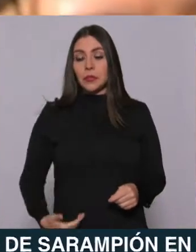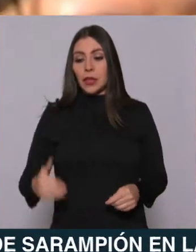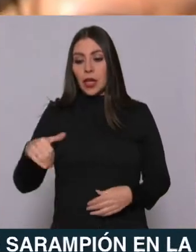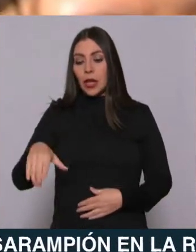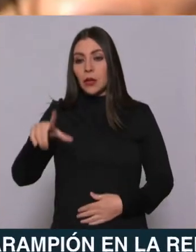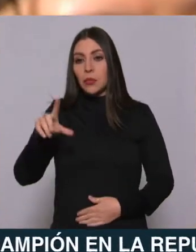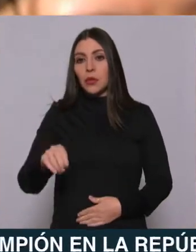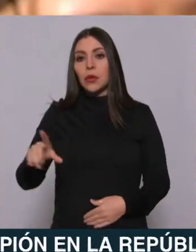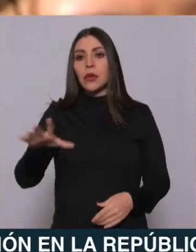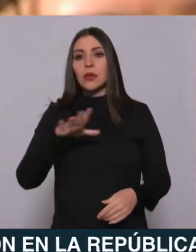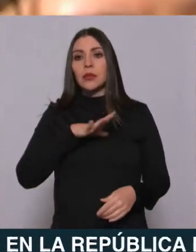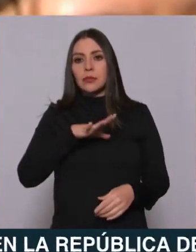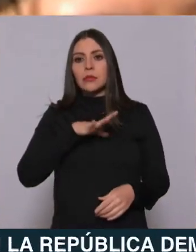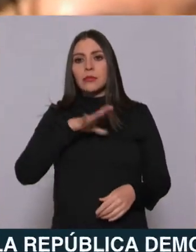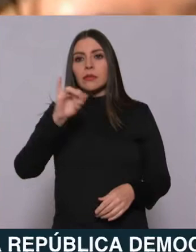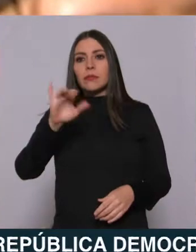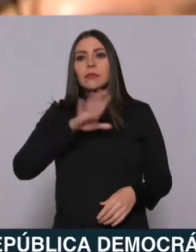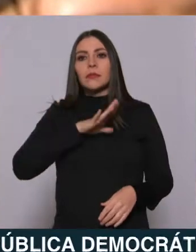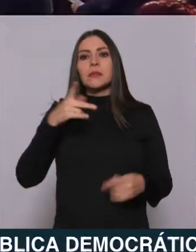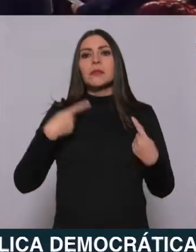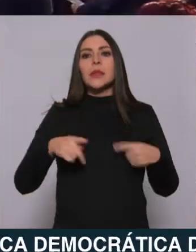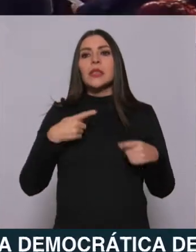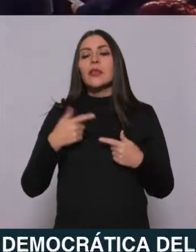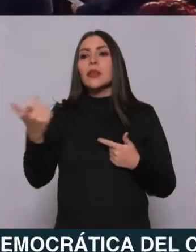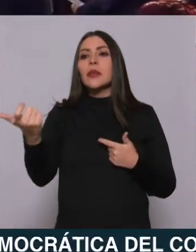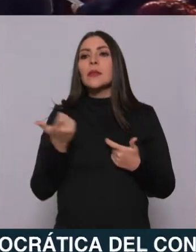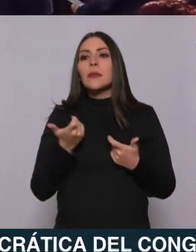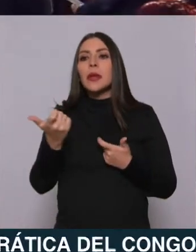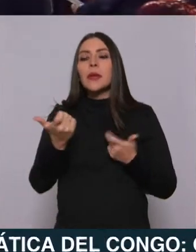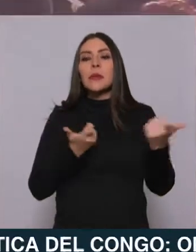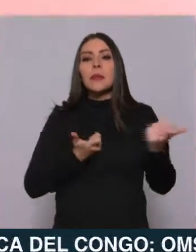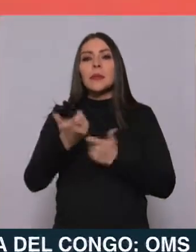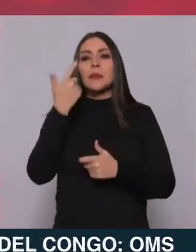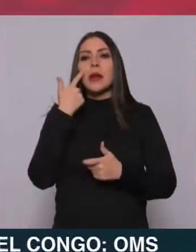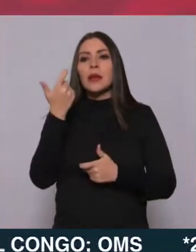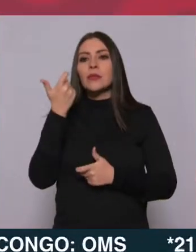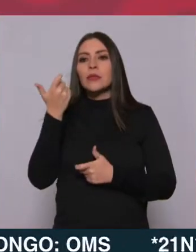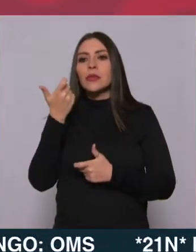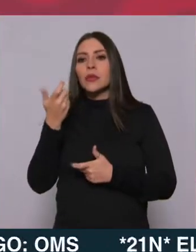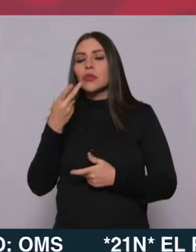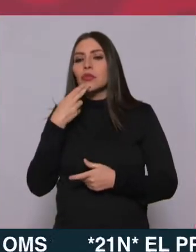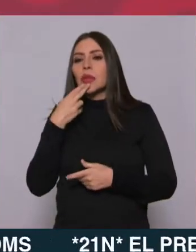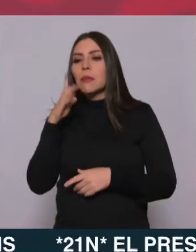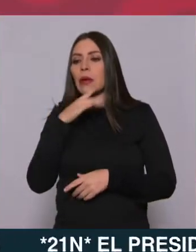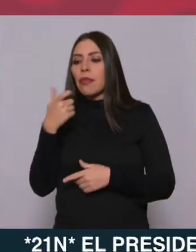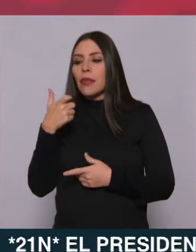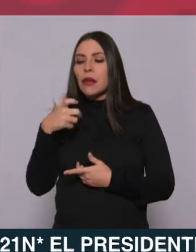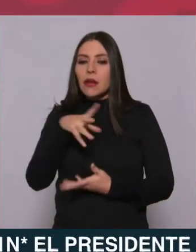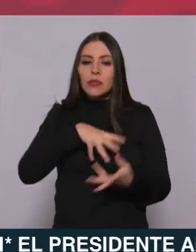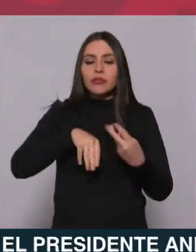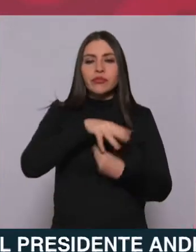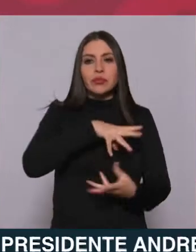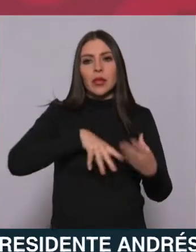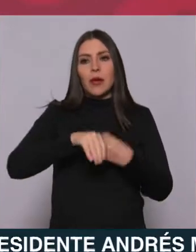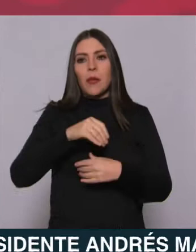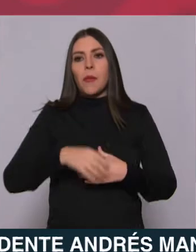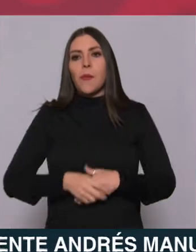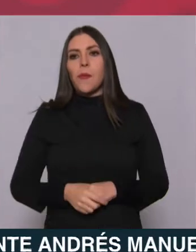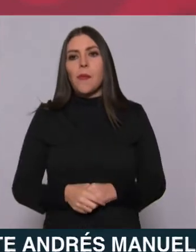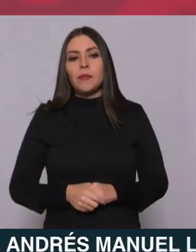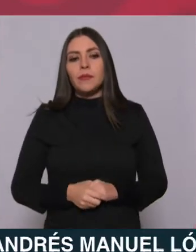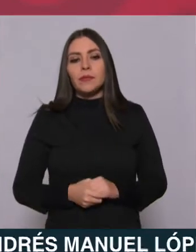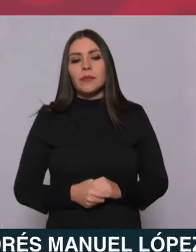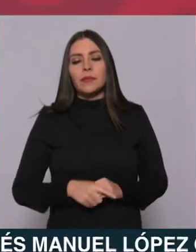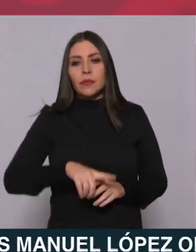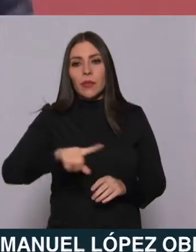resistencia de quienes cobraban cuotas para hacer mal uso de los recursos. Entonces nosotros pensamos